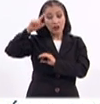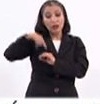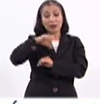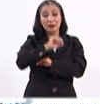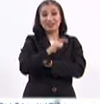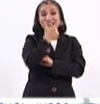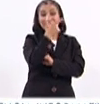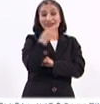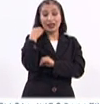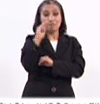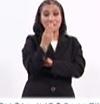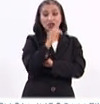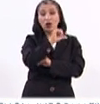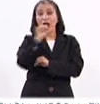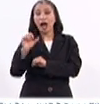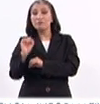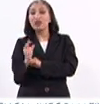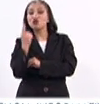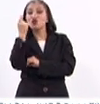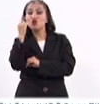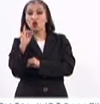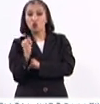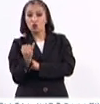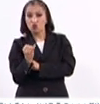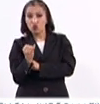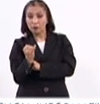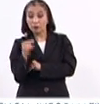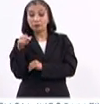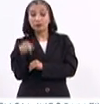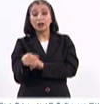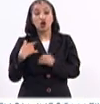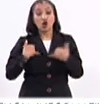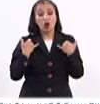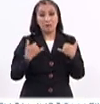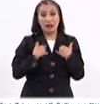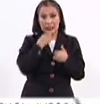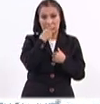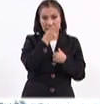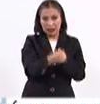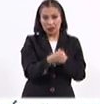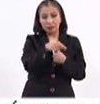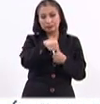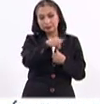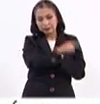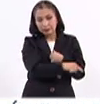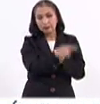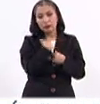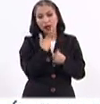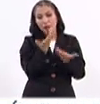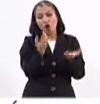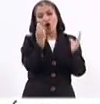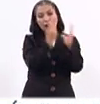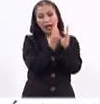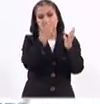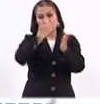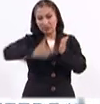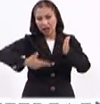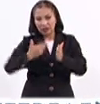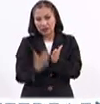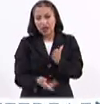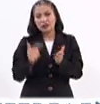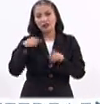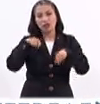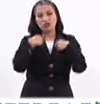del 27 de mayo al 21 de junio. Los muchachos, como les digo, les damos clases, talleres, se